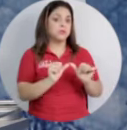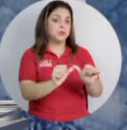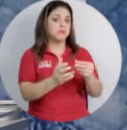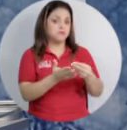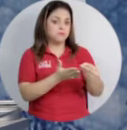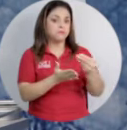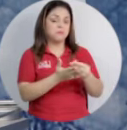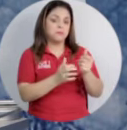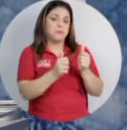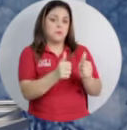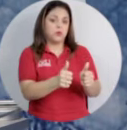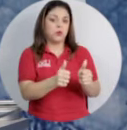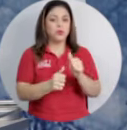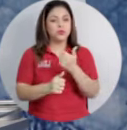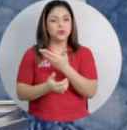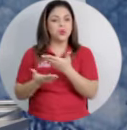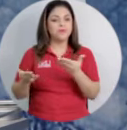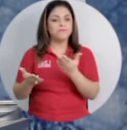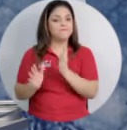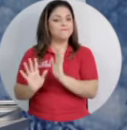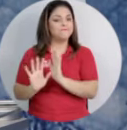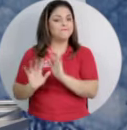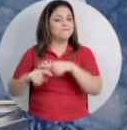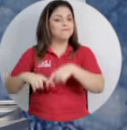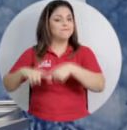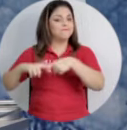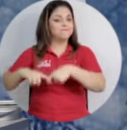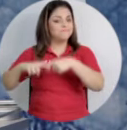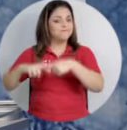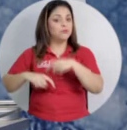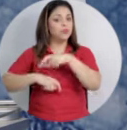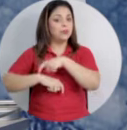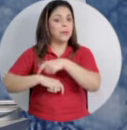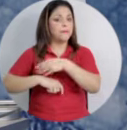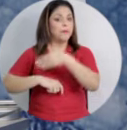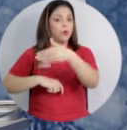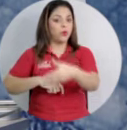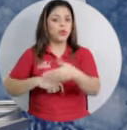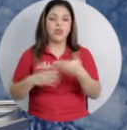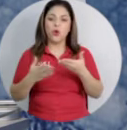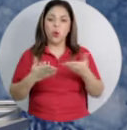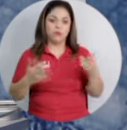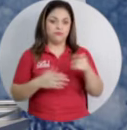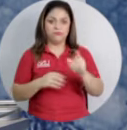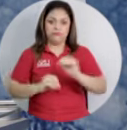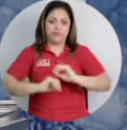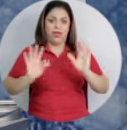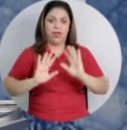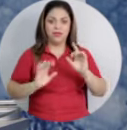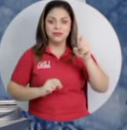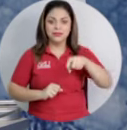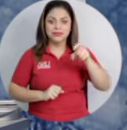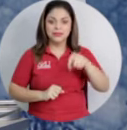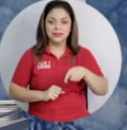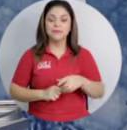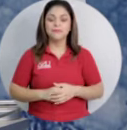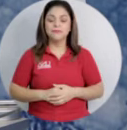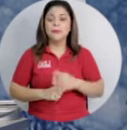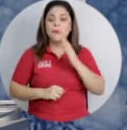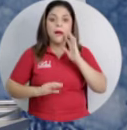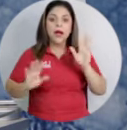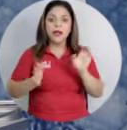consumiendo, qué cosas podrían sacrificarse por un tiempo y qué cosas definitivamente no son necesarias. Para